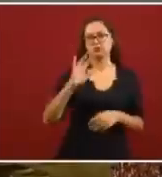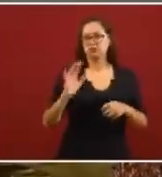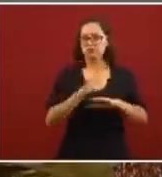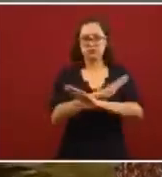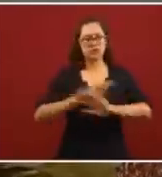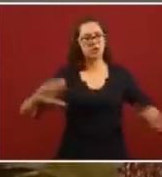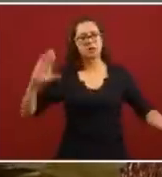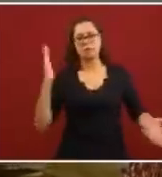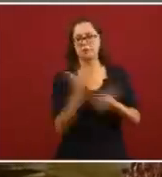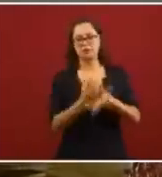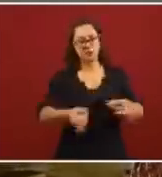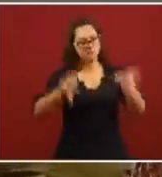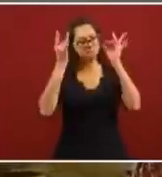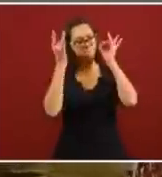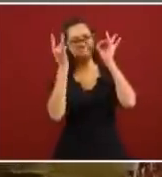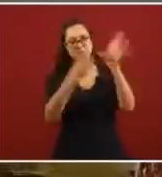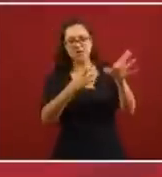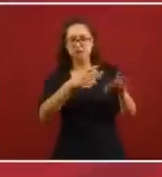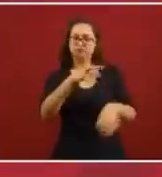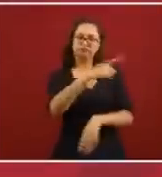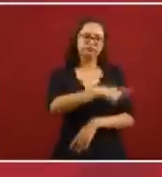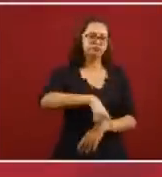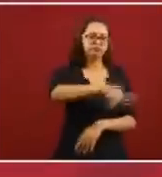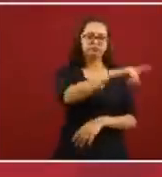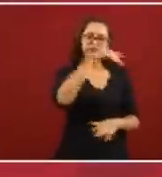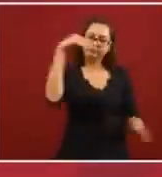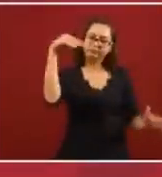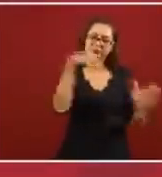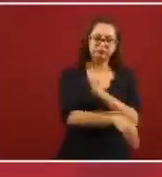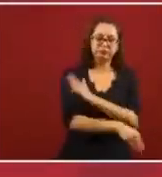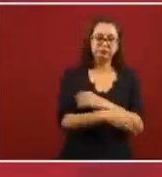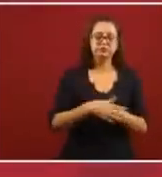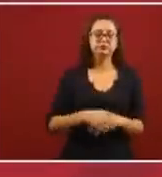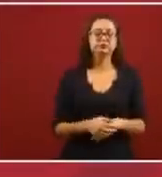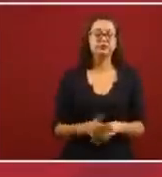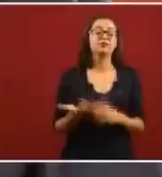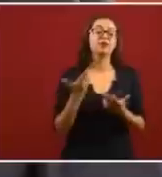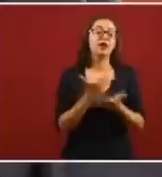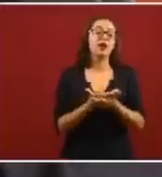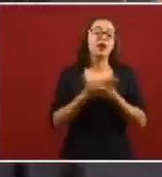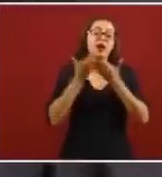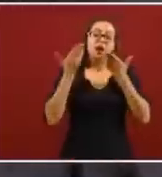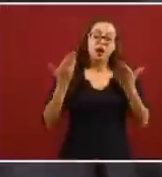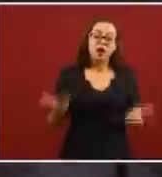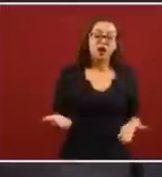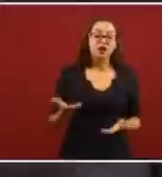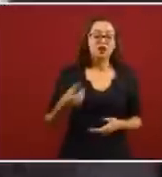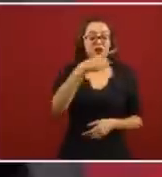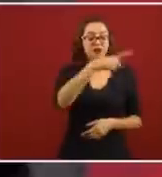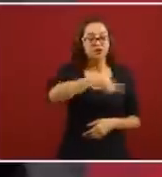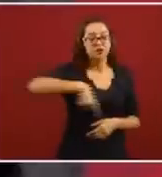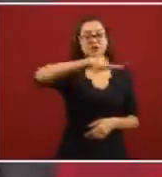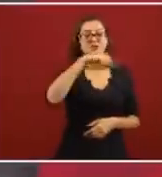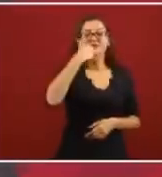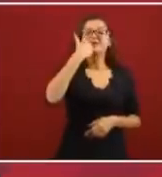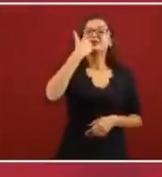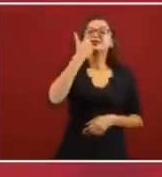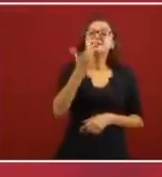Y ya no les funcionó. Y ahora quieren regresar a lo de